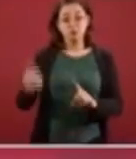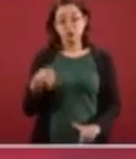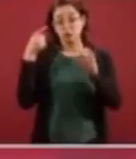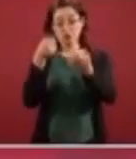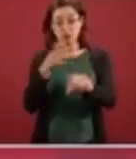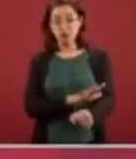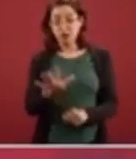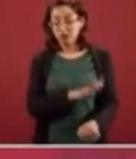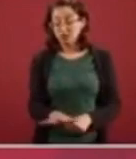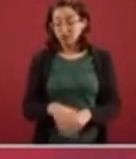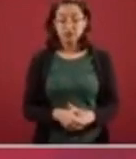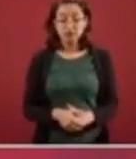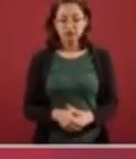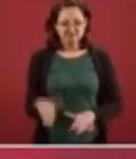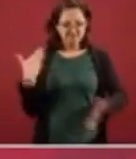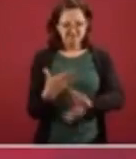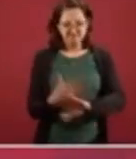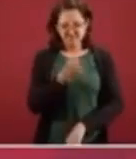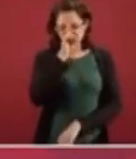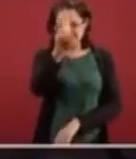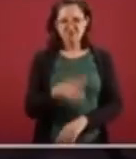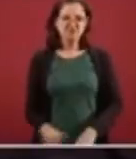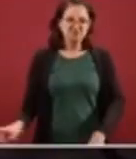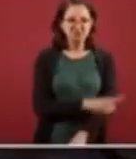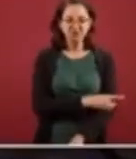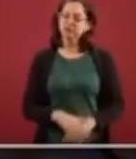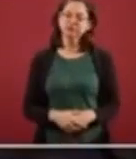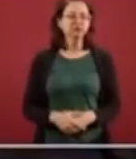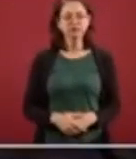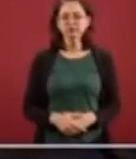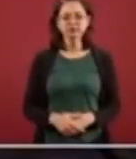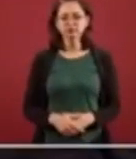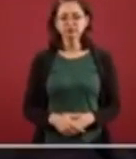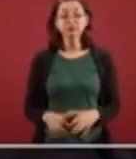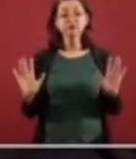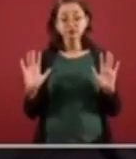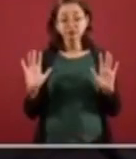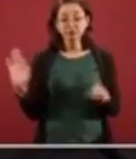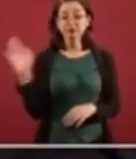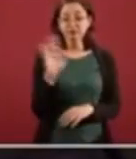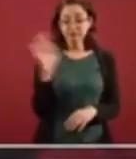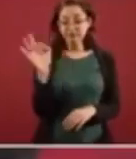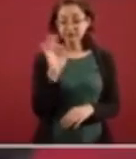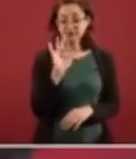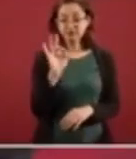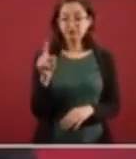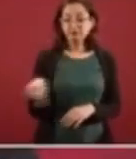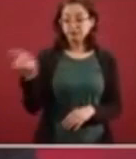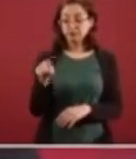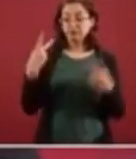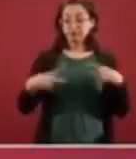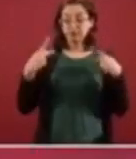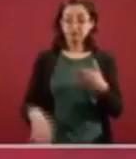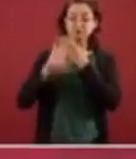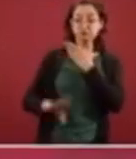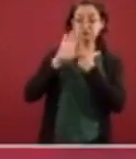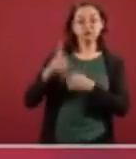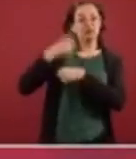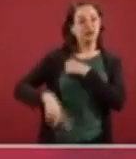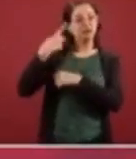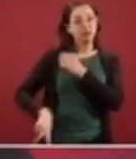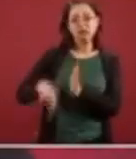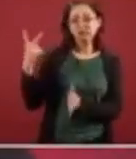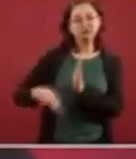de perseguir políticamente, de tomar represalias a opositores, aún tratándose de personas que nos hicieron mucho